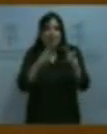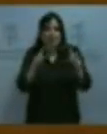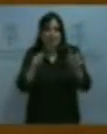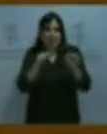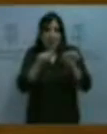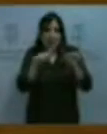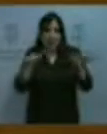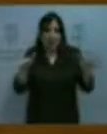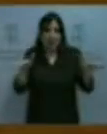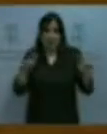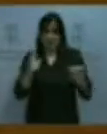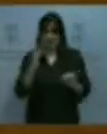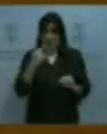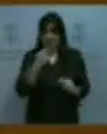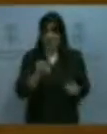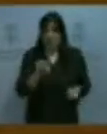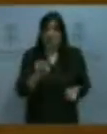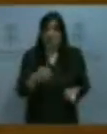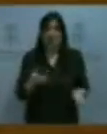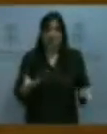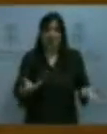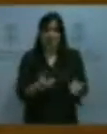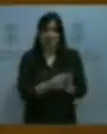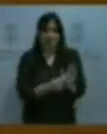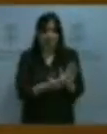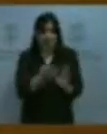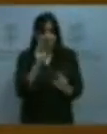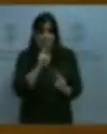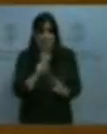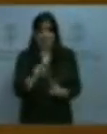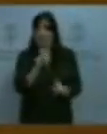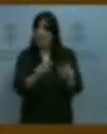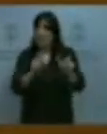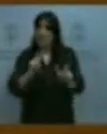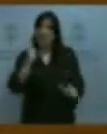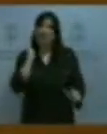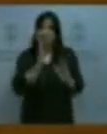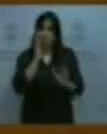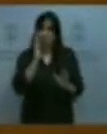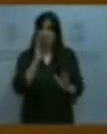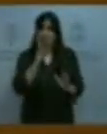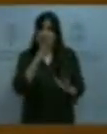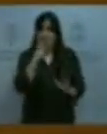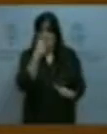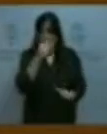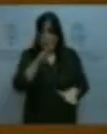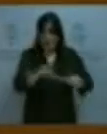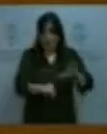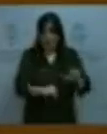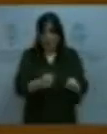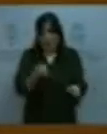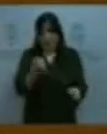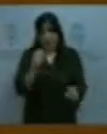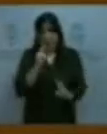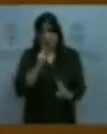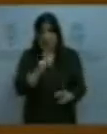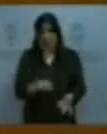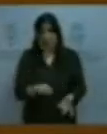dicen principalmente los afectados por lo que supone las pérdidas. Por tanto, no estamos un poco mejor, señor consejero. Yo creo que usted